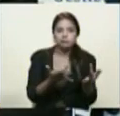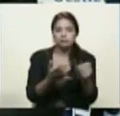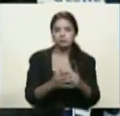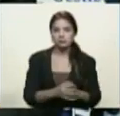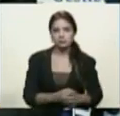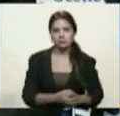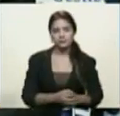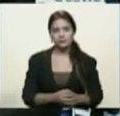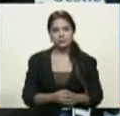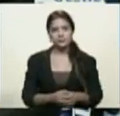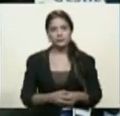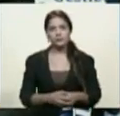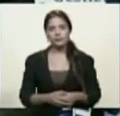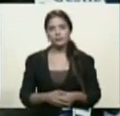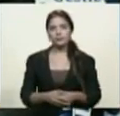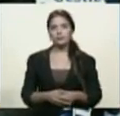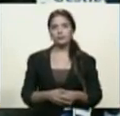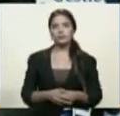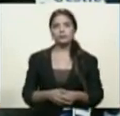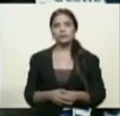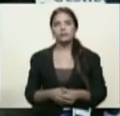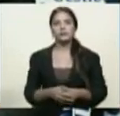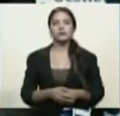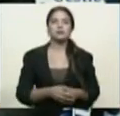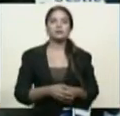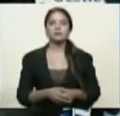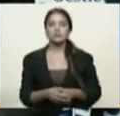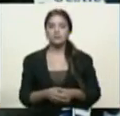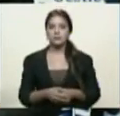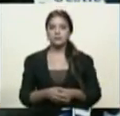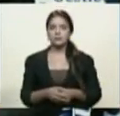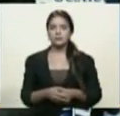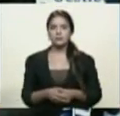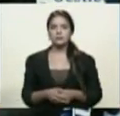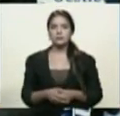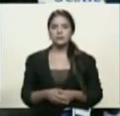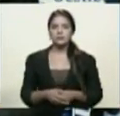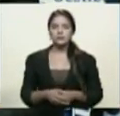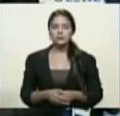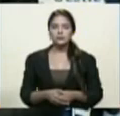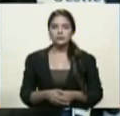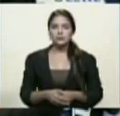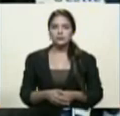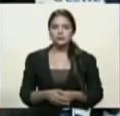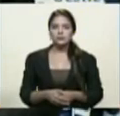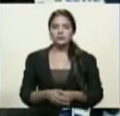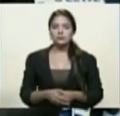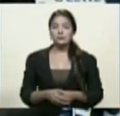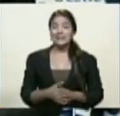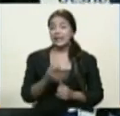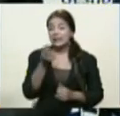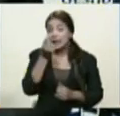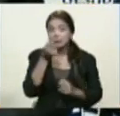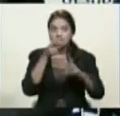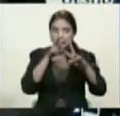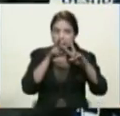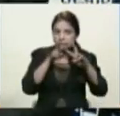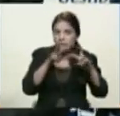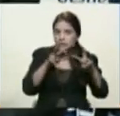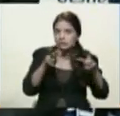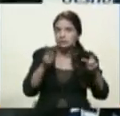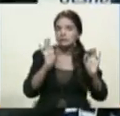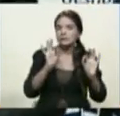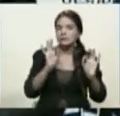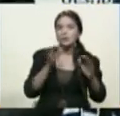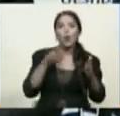selló una mínima e ínfima intento de averiguación contra